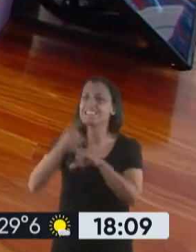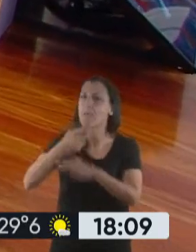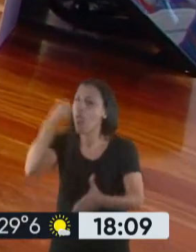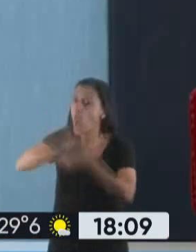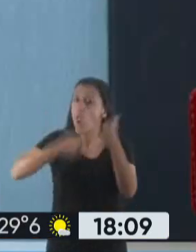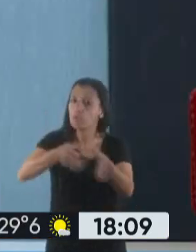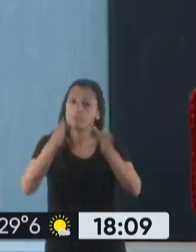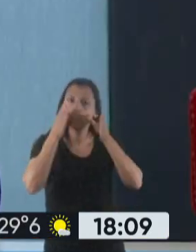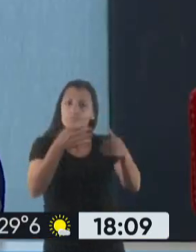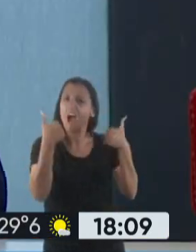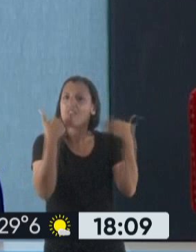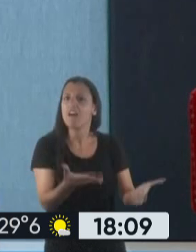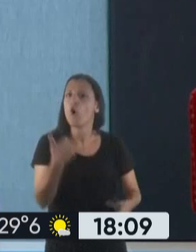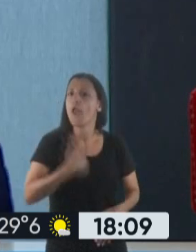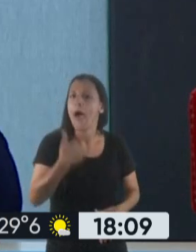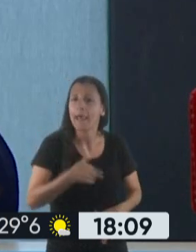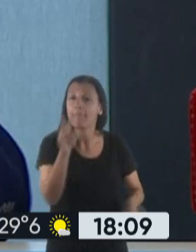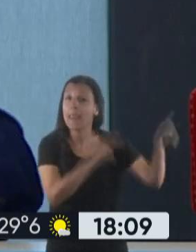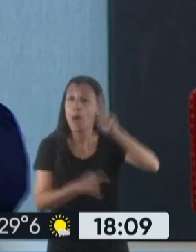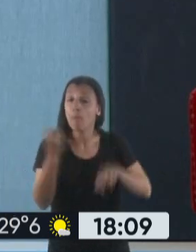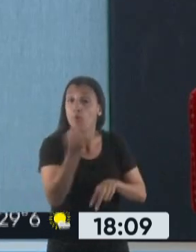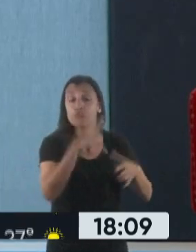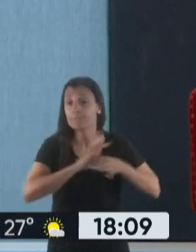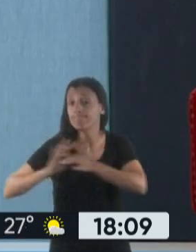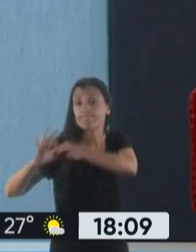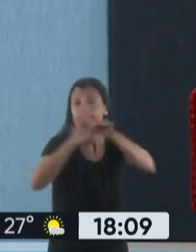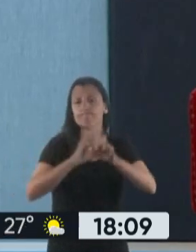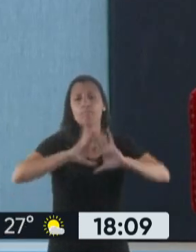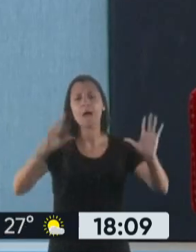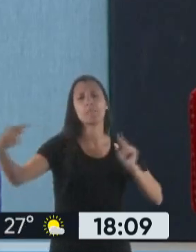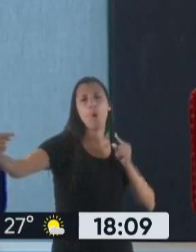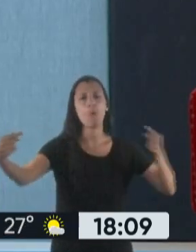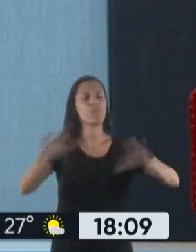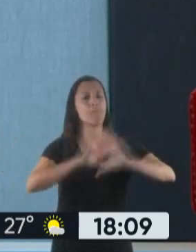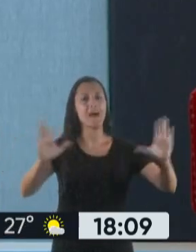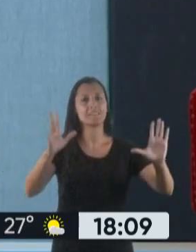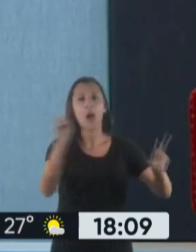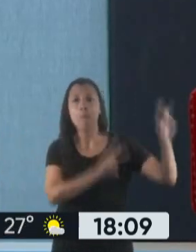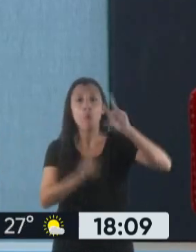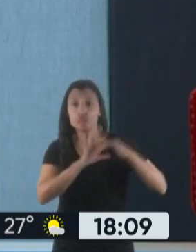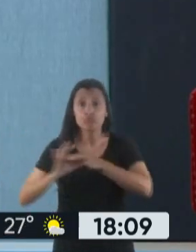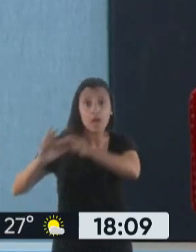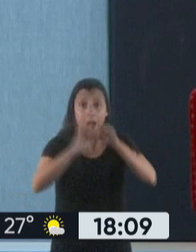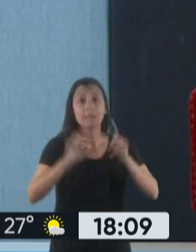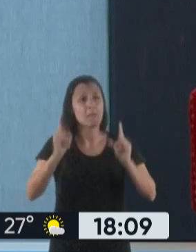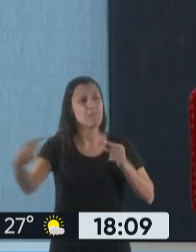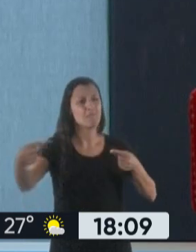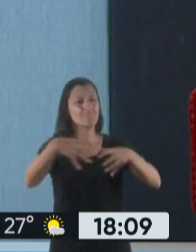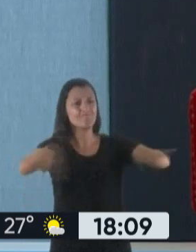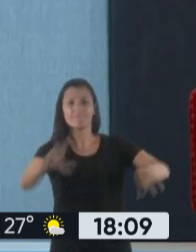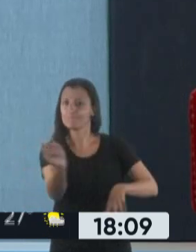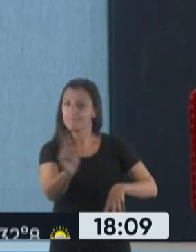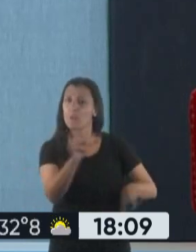esa Argentina que se uniera, que dejara los debates y que además los debates insustanciosos y que